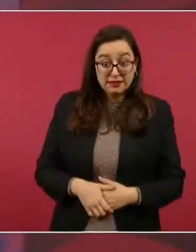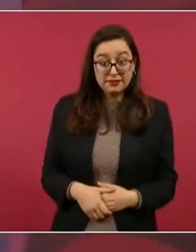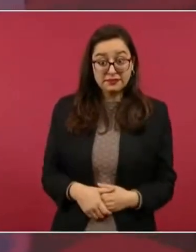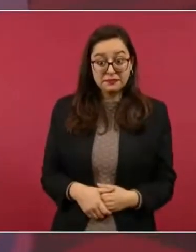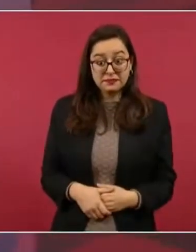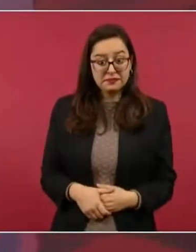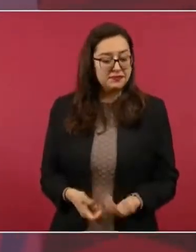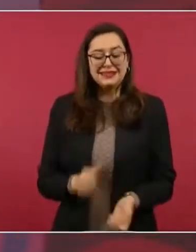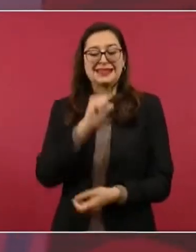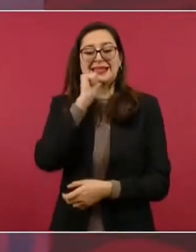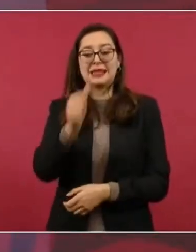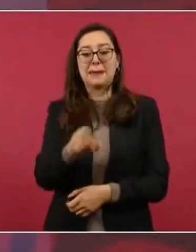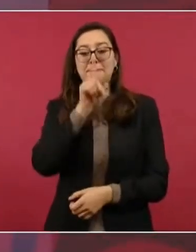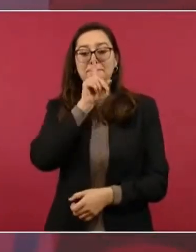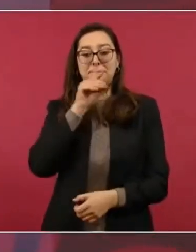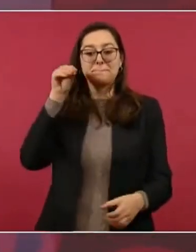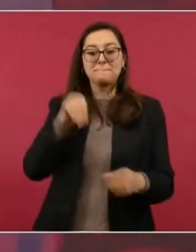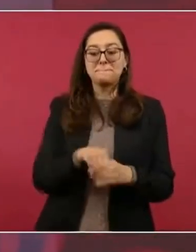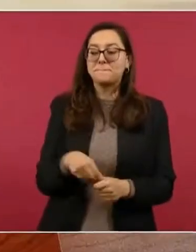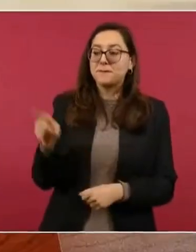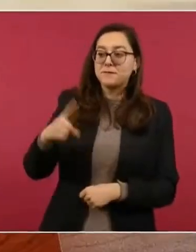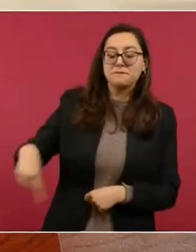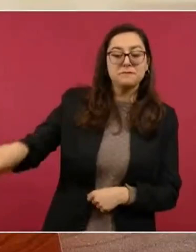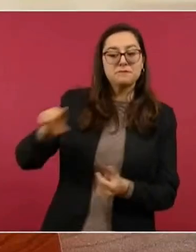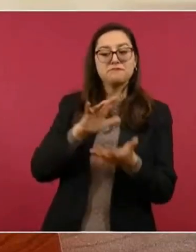Guardar silencio, cómplice.